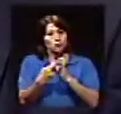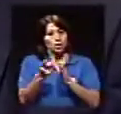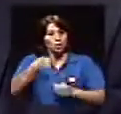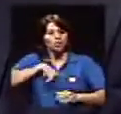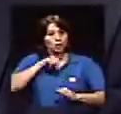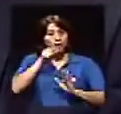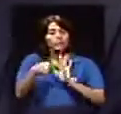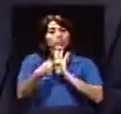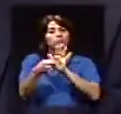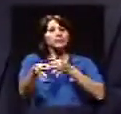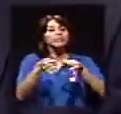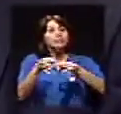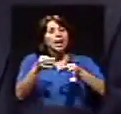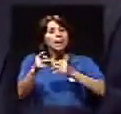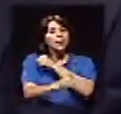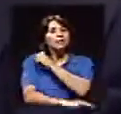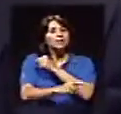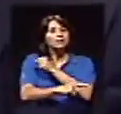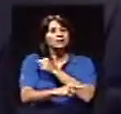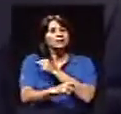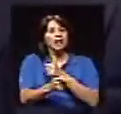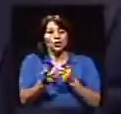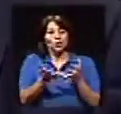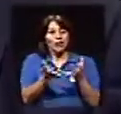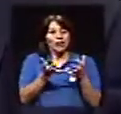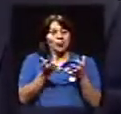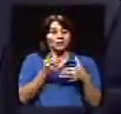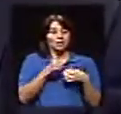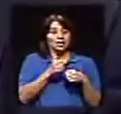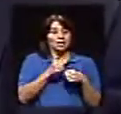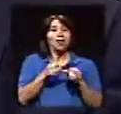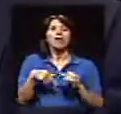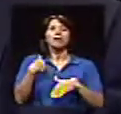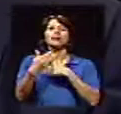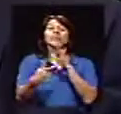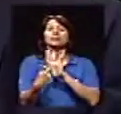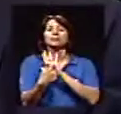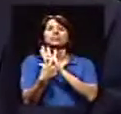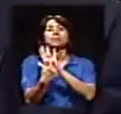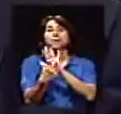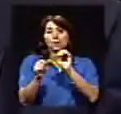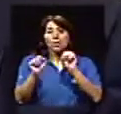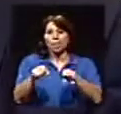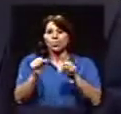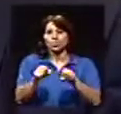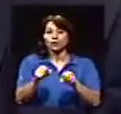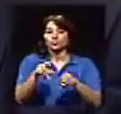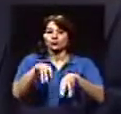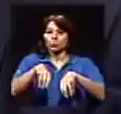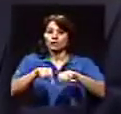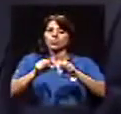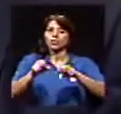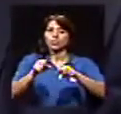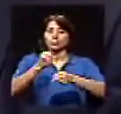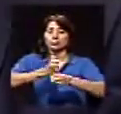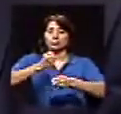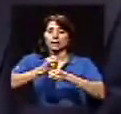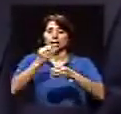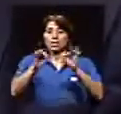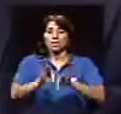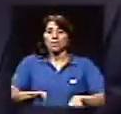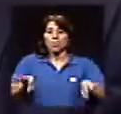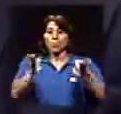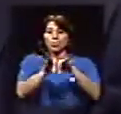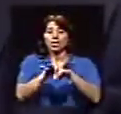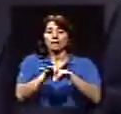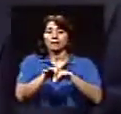dicho que queremos hacer ahora que tenemos oportunidad de poder dirigir y de estar en una posición tan importante como va a ser tener entre los